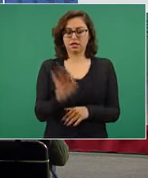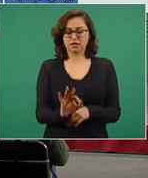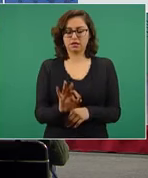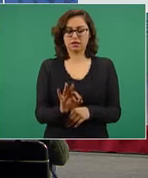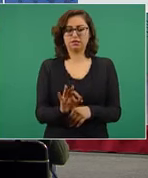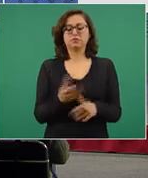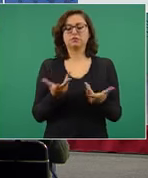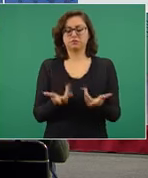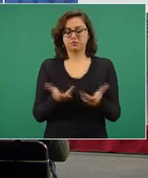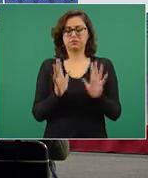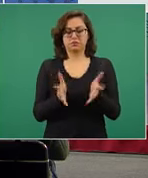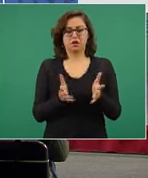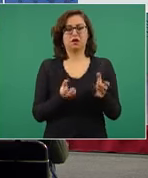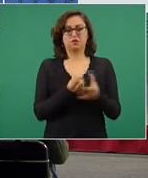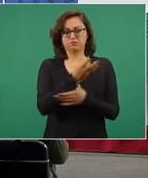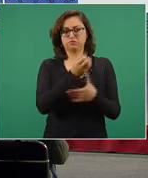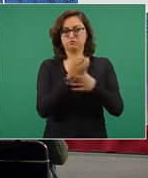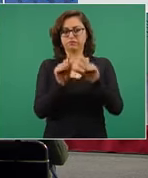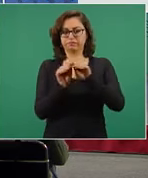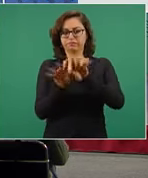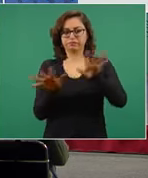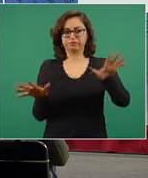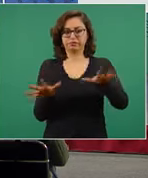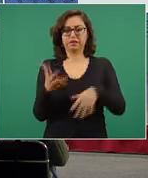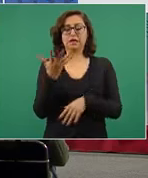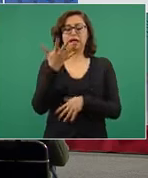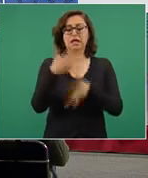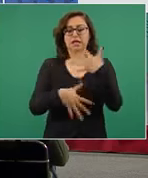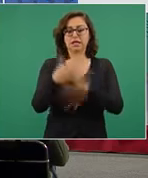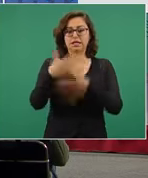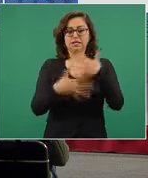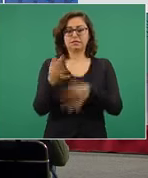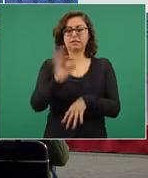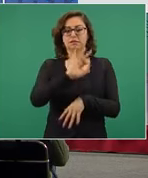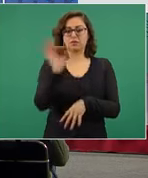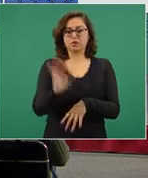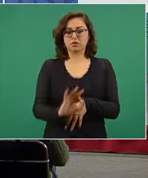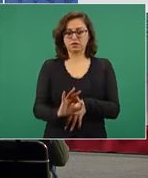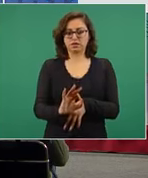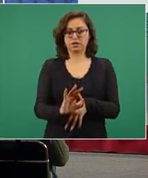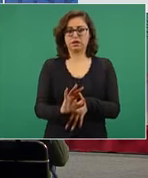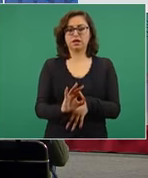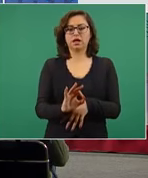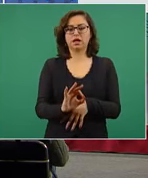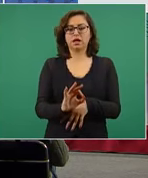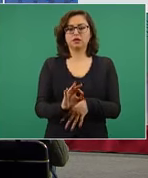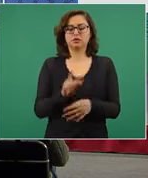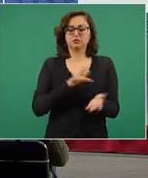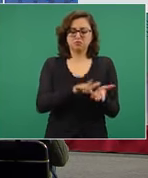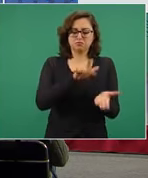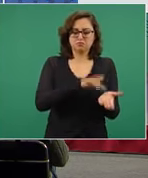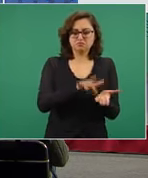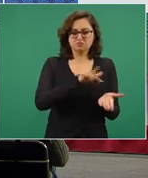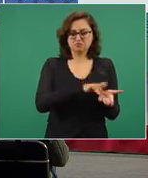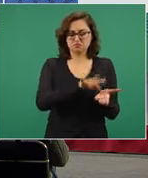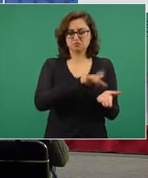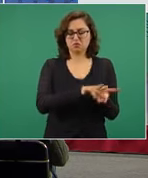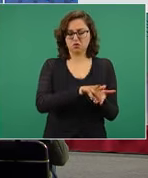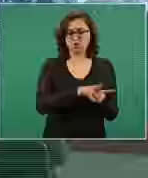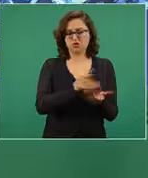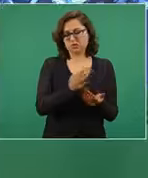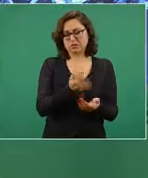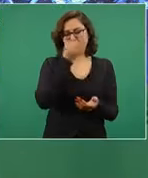despliegue, más o menos un 15%, que son 14.942. También tenemos elementos que realizan